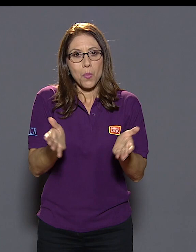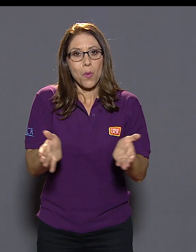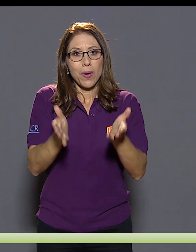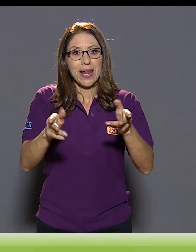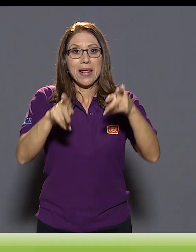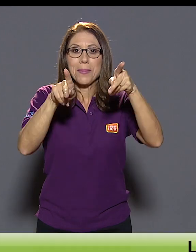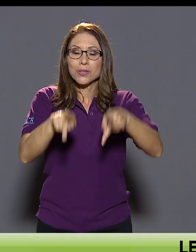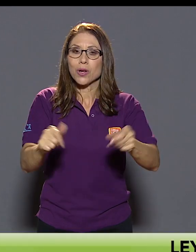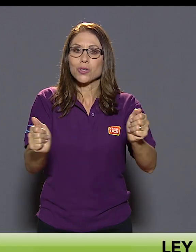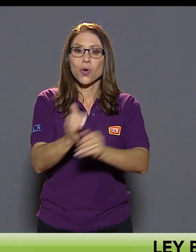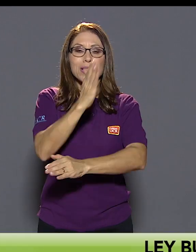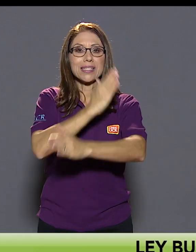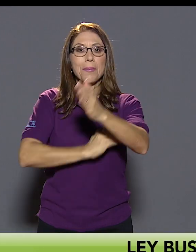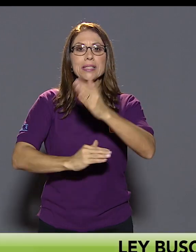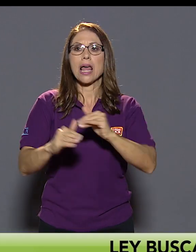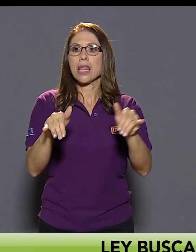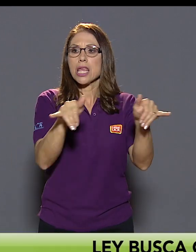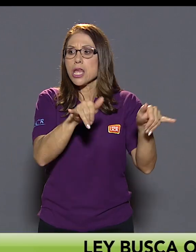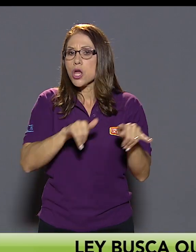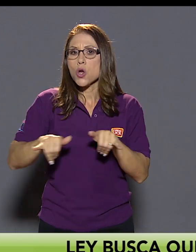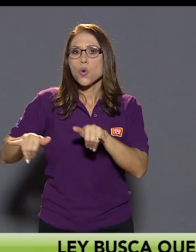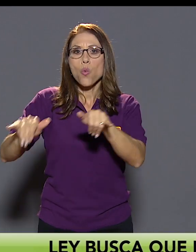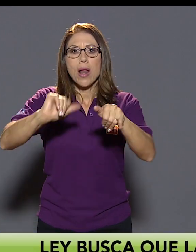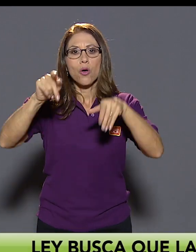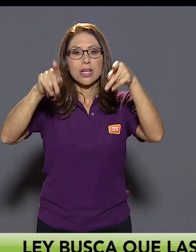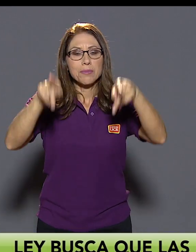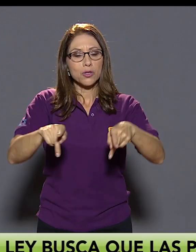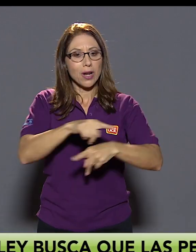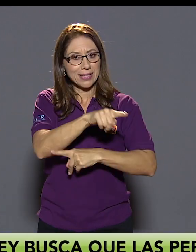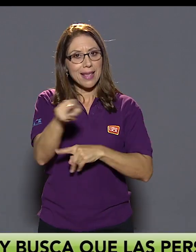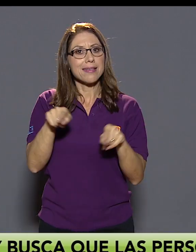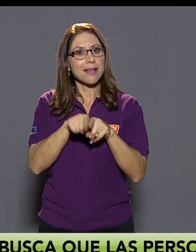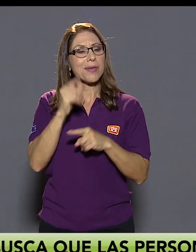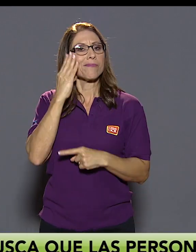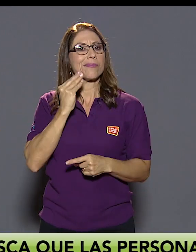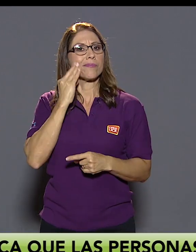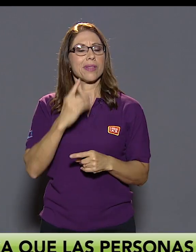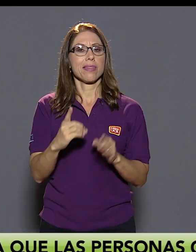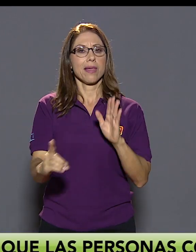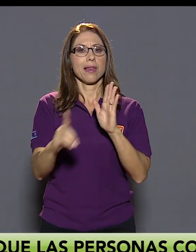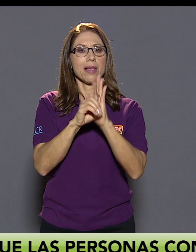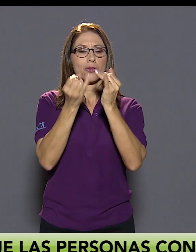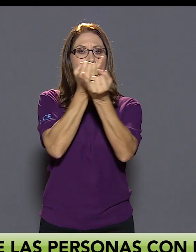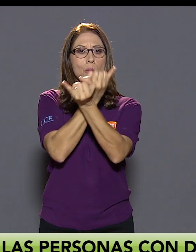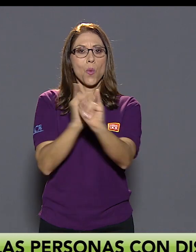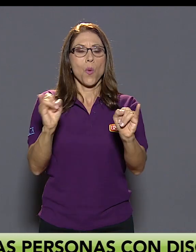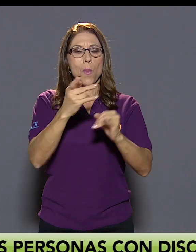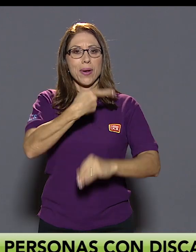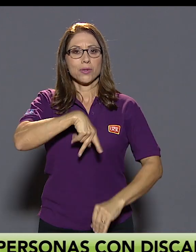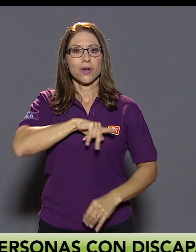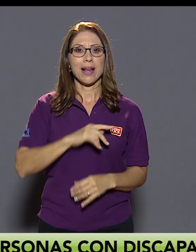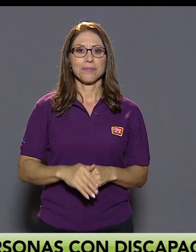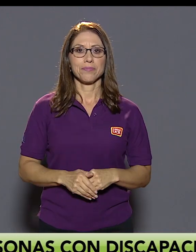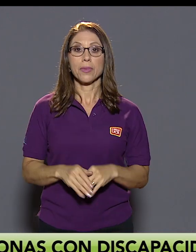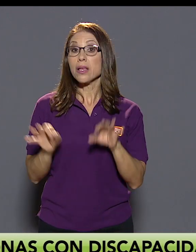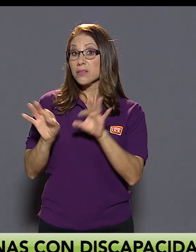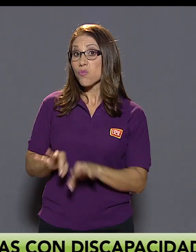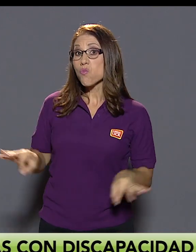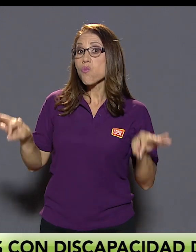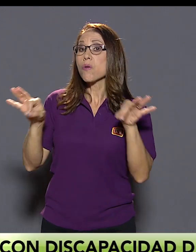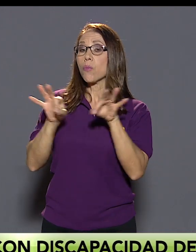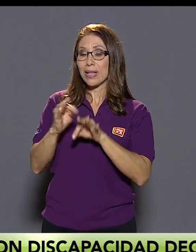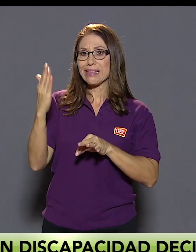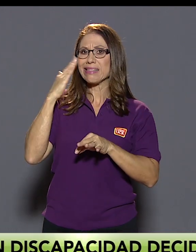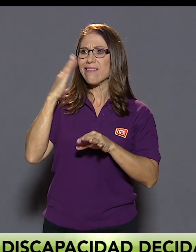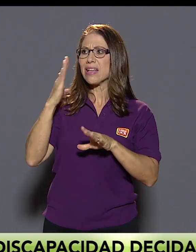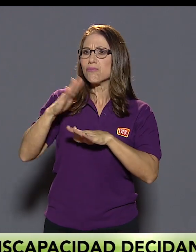con discapacidad en igualdad de condiciones con las demás vivan su derecho a la autonomía personal. Y bueno, es muy importante, como usted bien mencionaba,